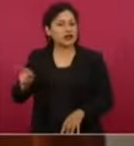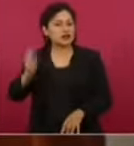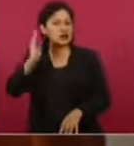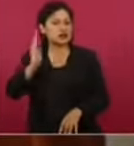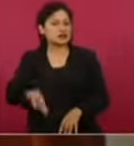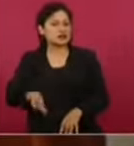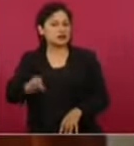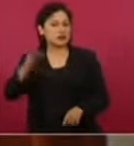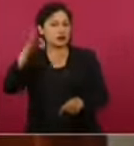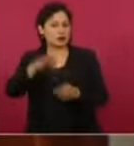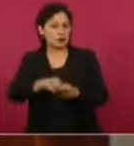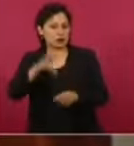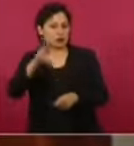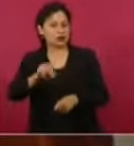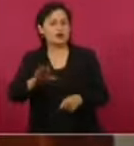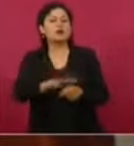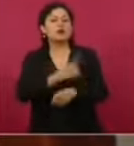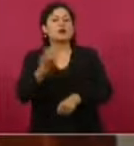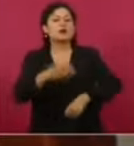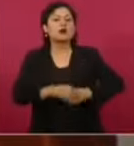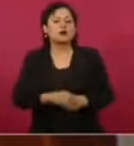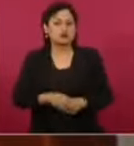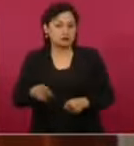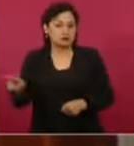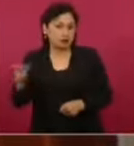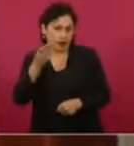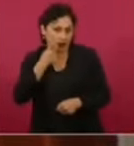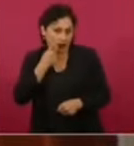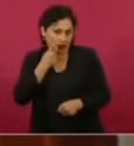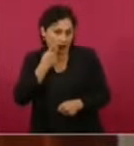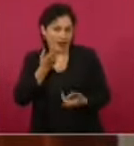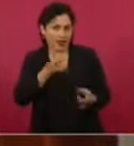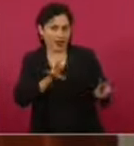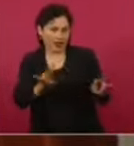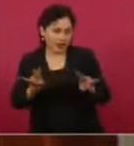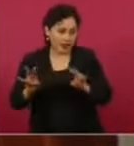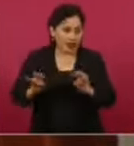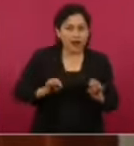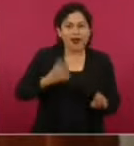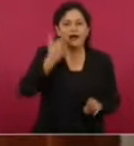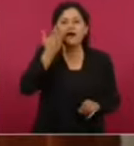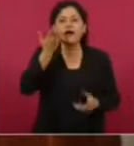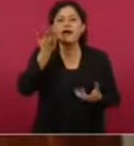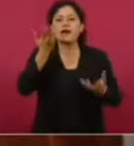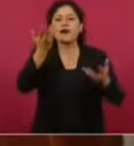del litio nada más que se quedaron con las ganas